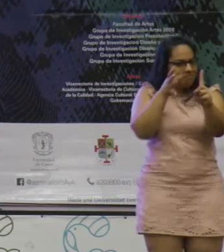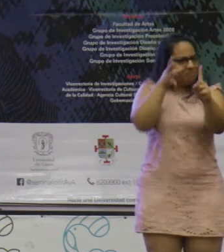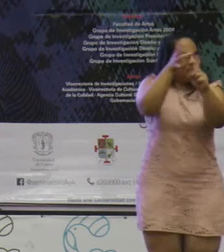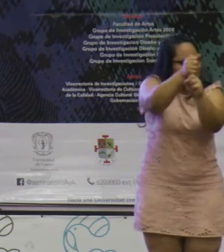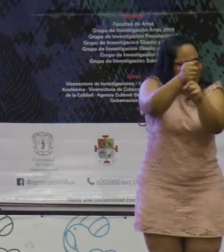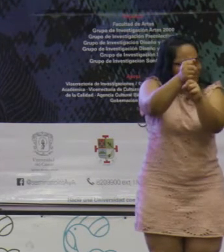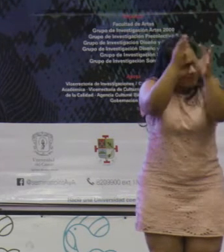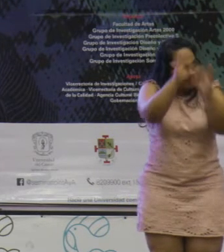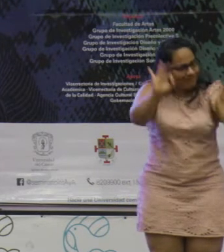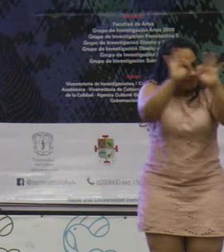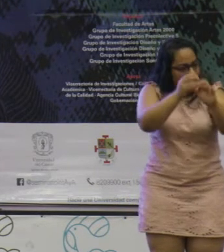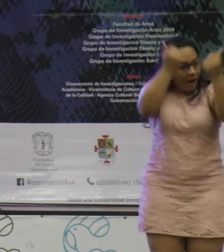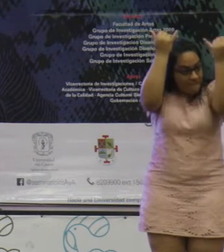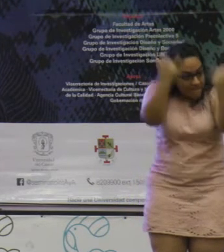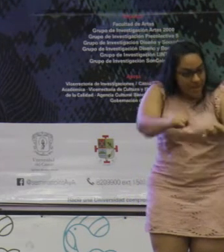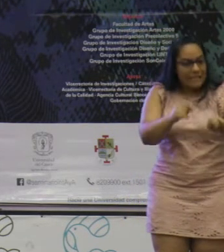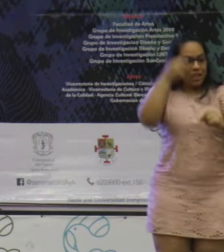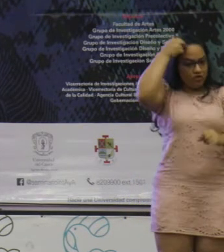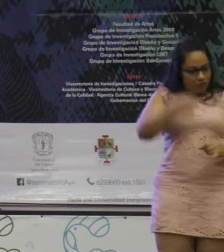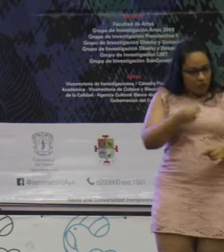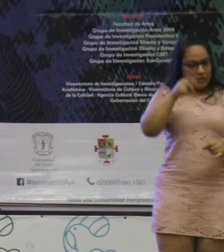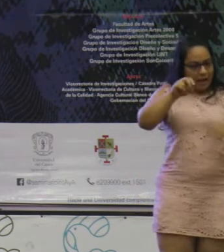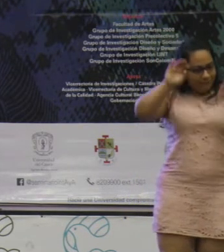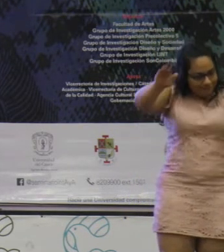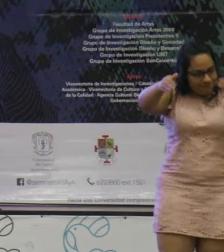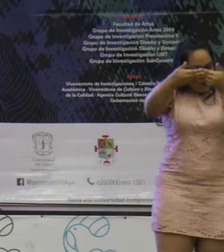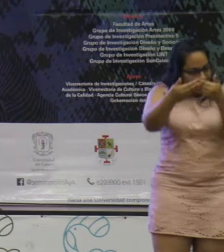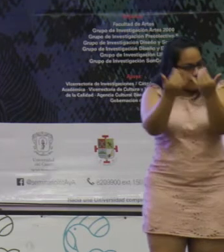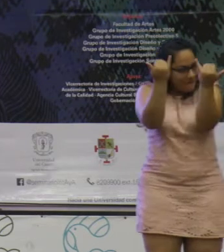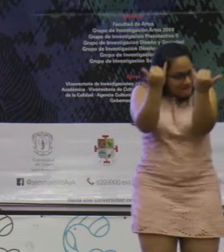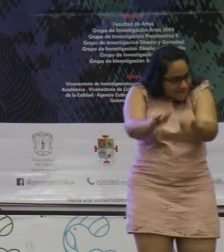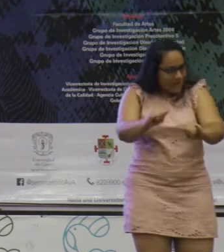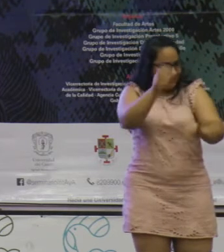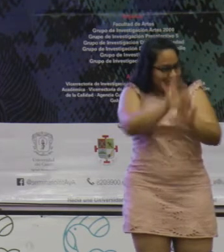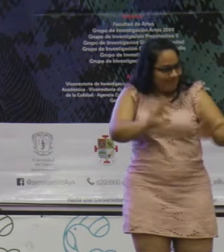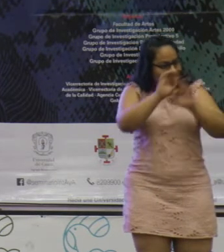fines son importantes y que las historias hay que cerrarlas, insisto en eso.